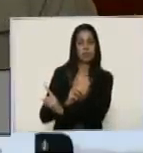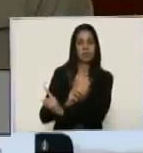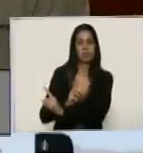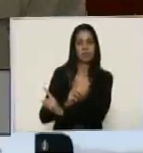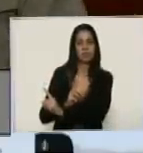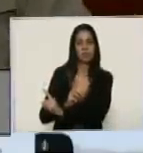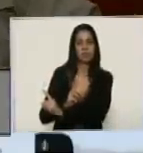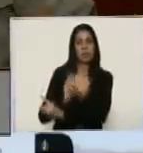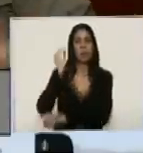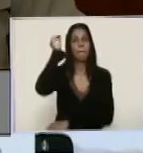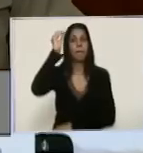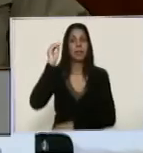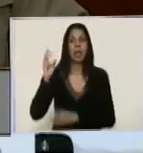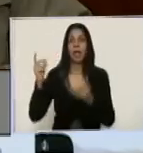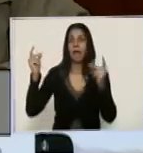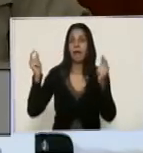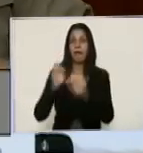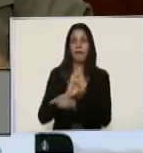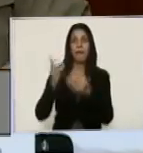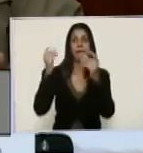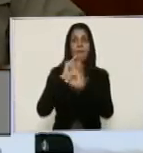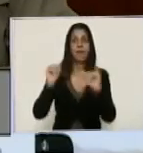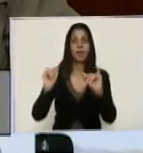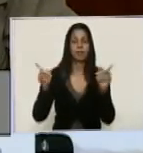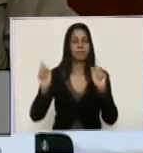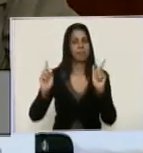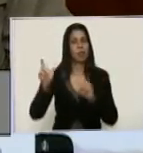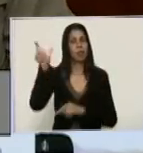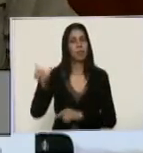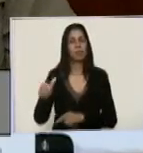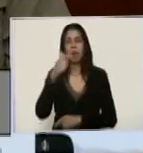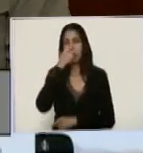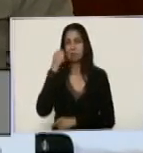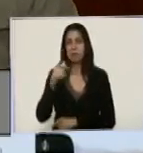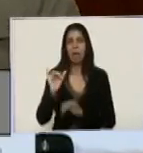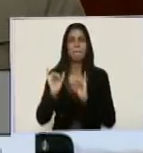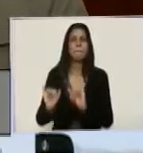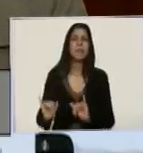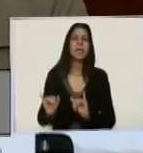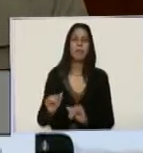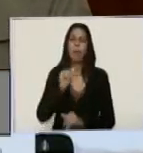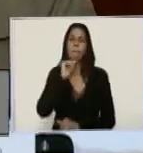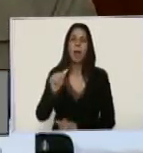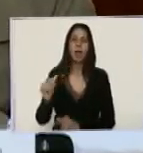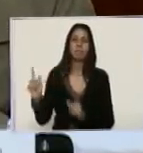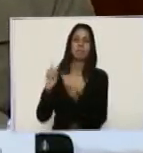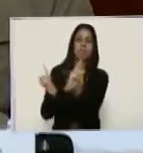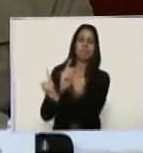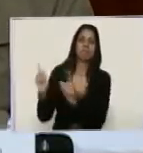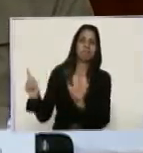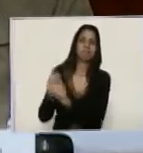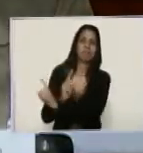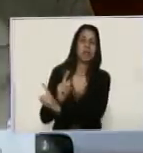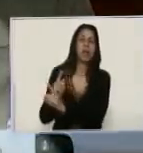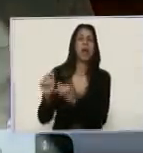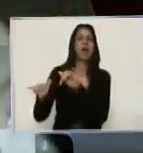No vayan a pensar que se acabaron con Almagro, no. Los miserables van a seguir. Esos miserables.